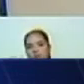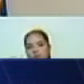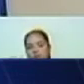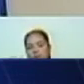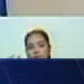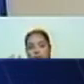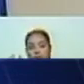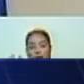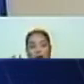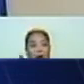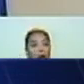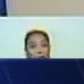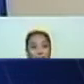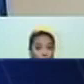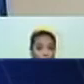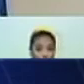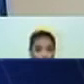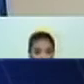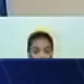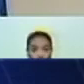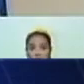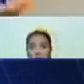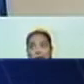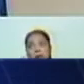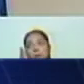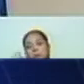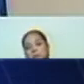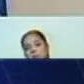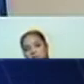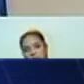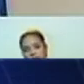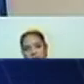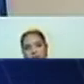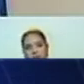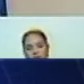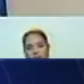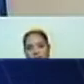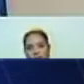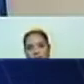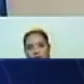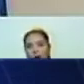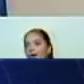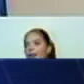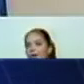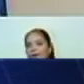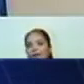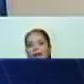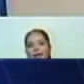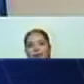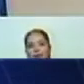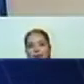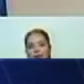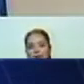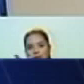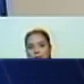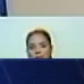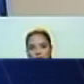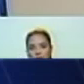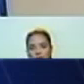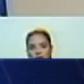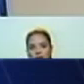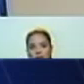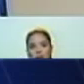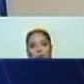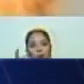que los denunciantes nos han referido, se pudiera presumir que la verdadera identidad de esta